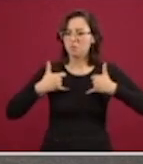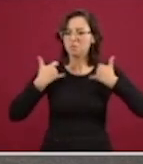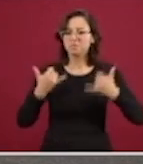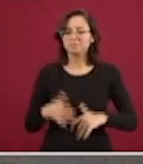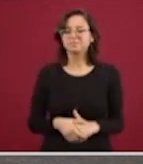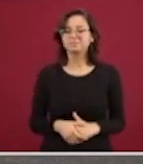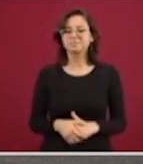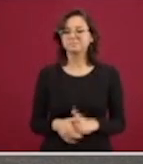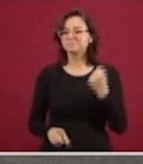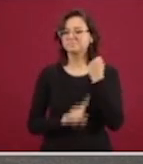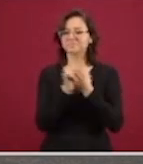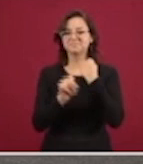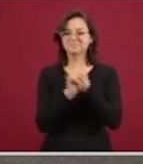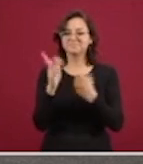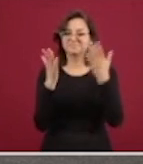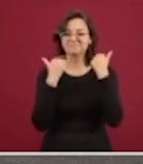no tengo problema,